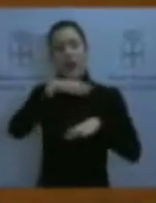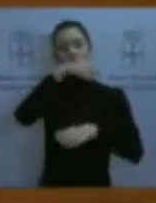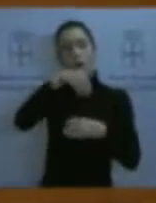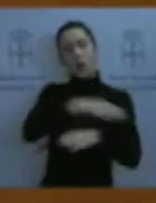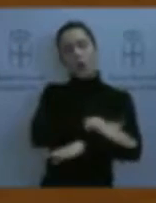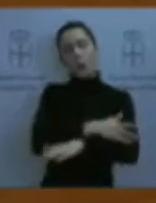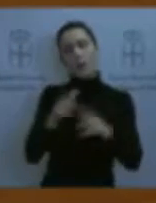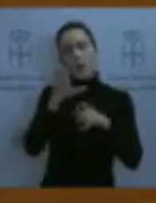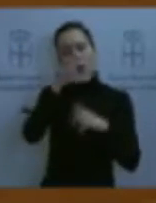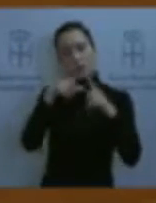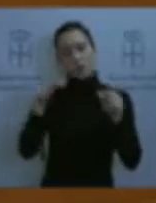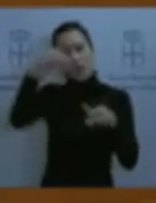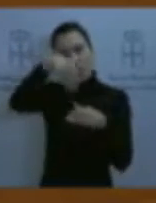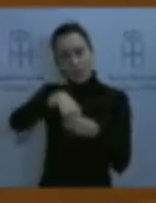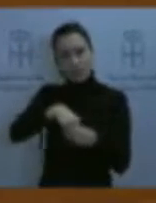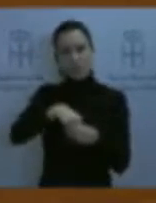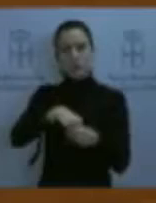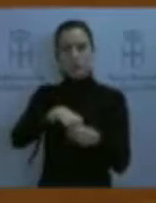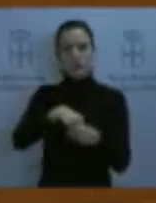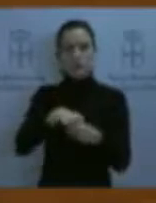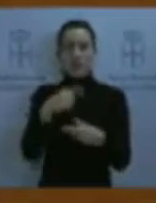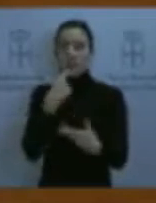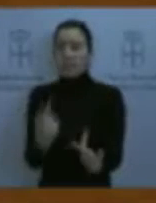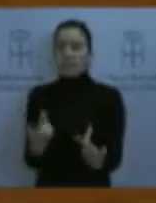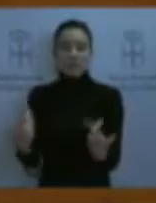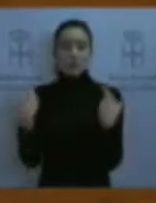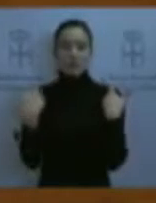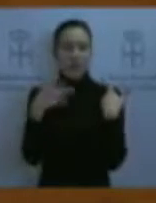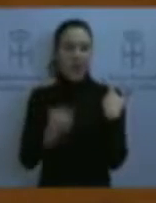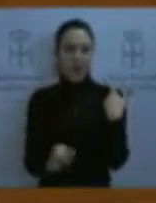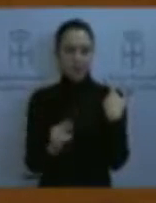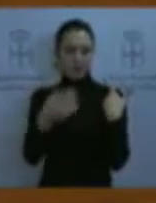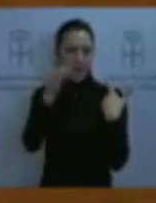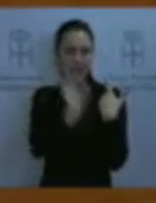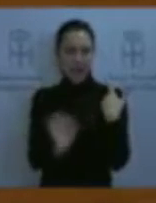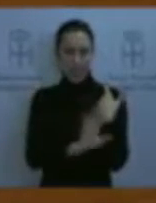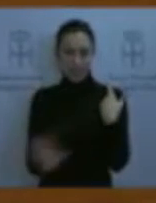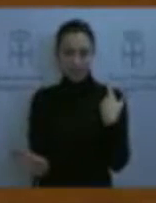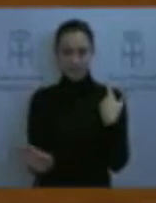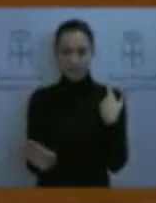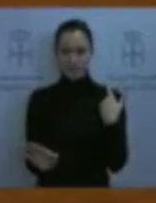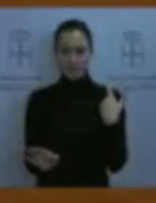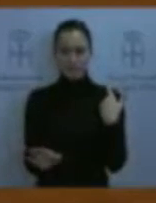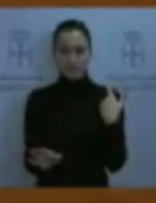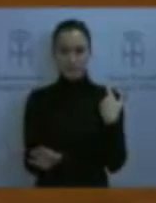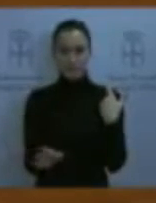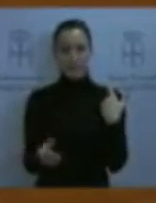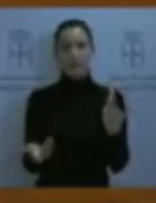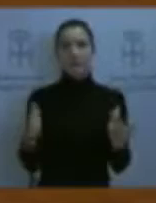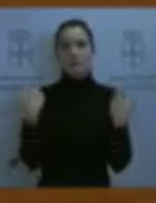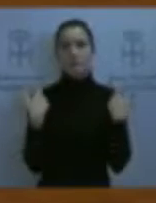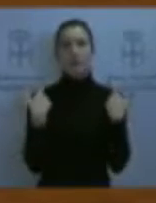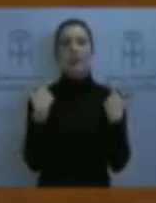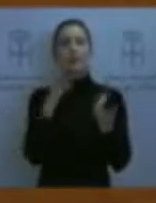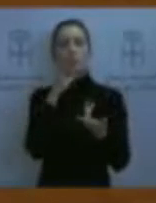se declaró responsable o asumió responsabilidades por esta serie de catástrofes. No nos